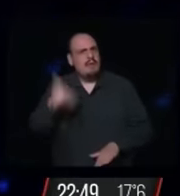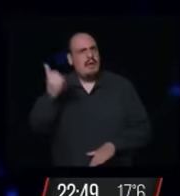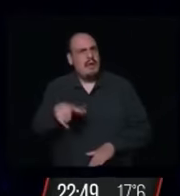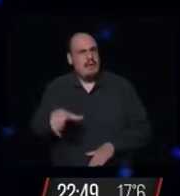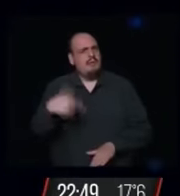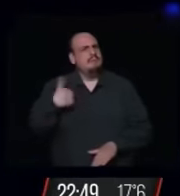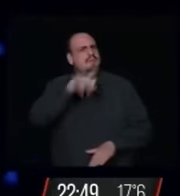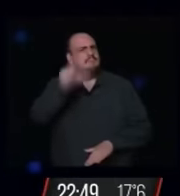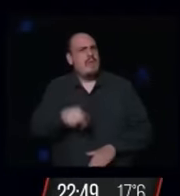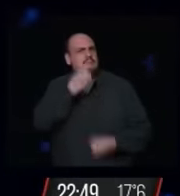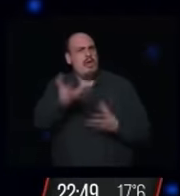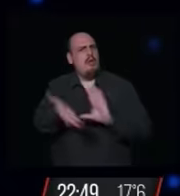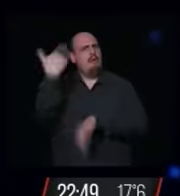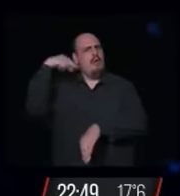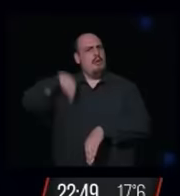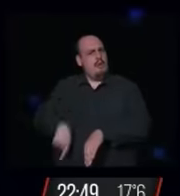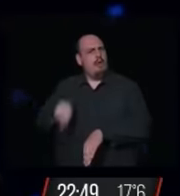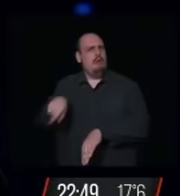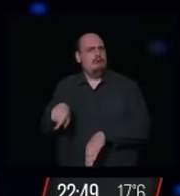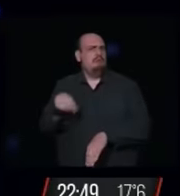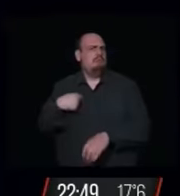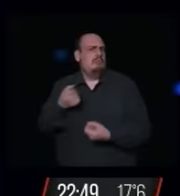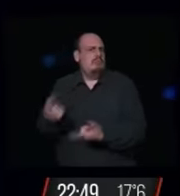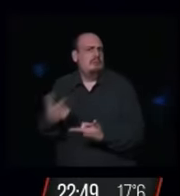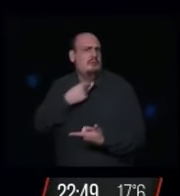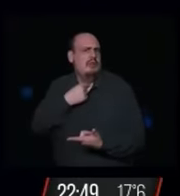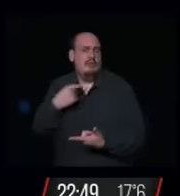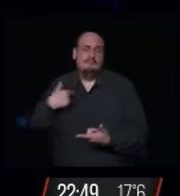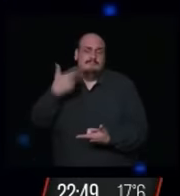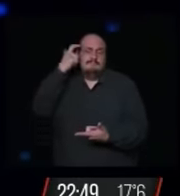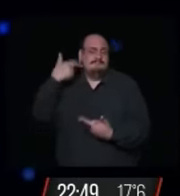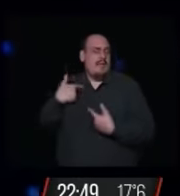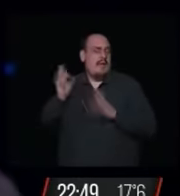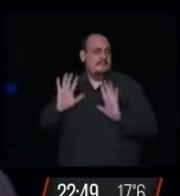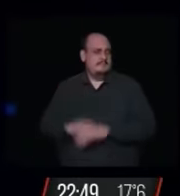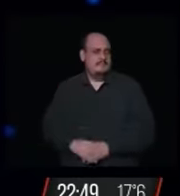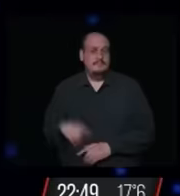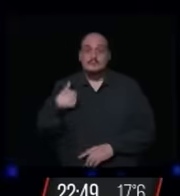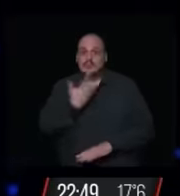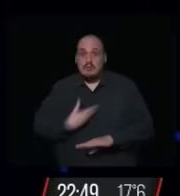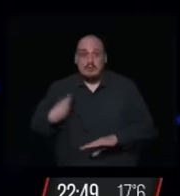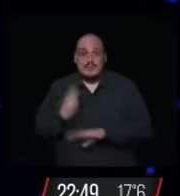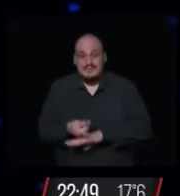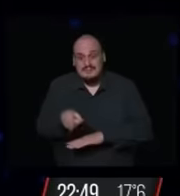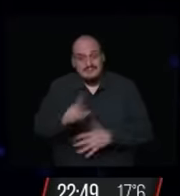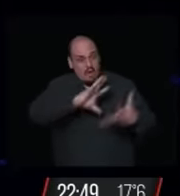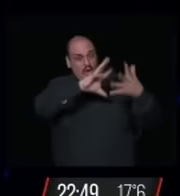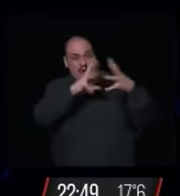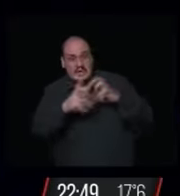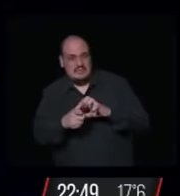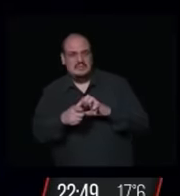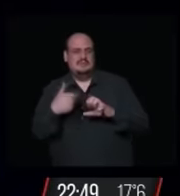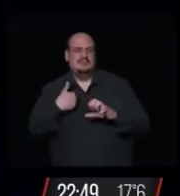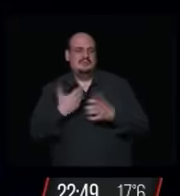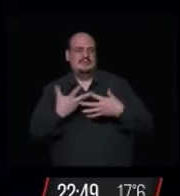dejar un país mucho mejor que el que por ahí me tocó vivir a mí. Y quiero ser presidente para superar esta crisis que nos ha tocado vivir